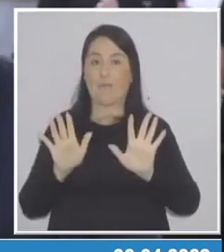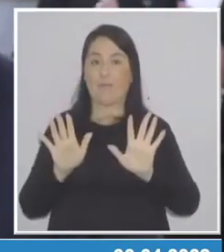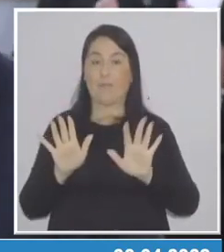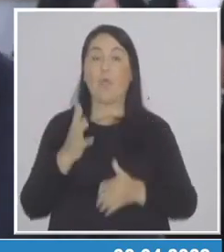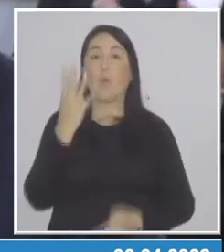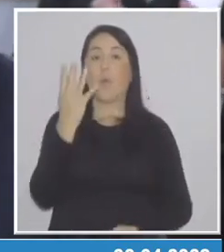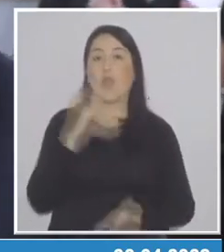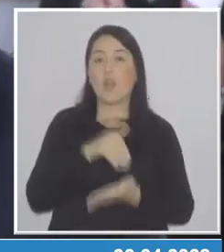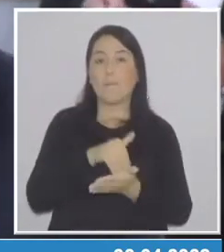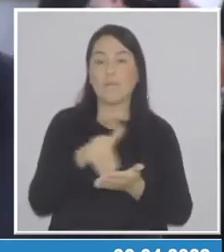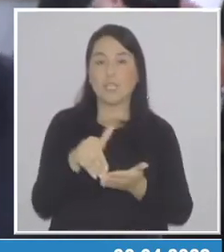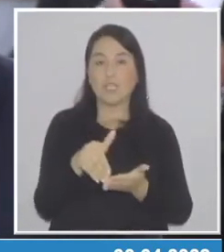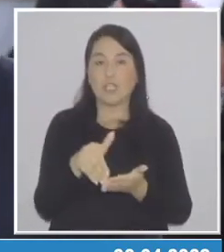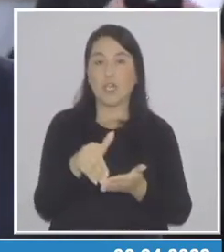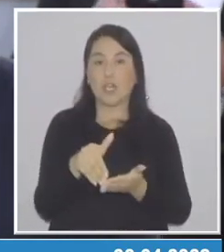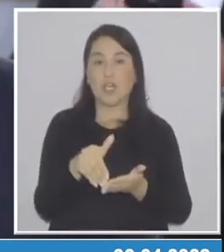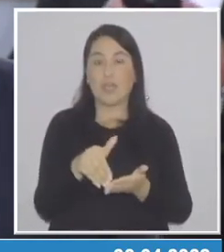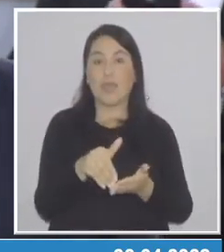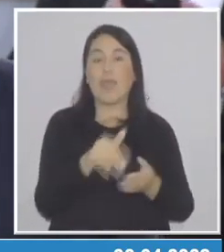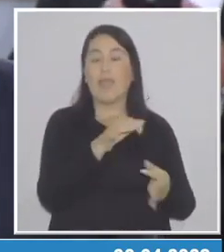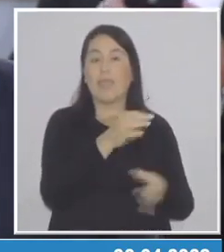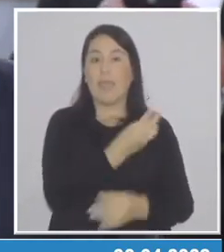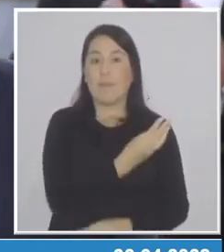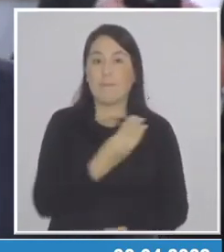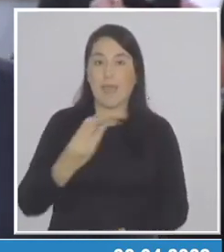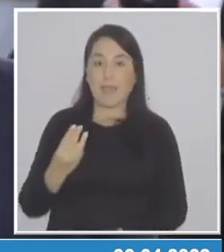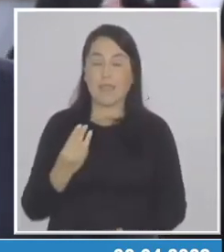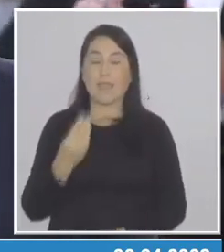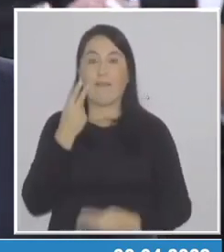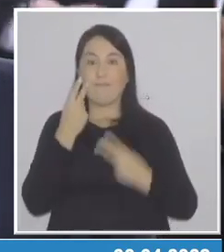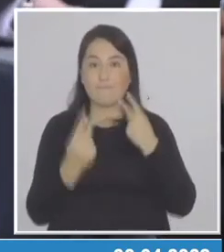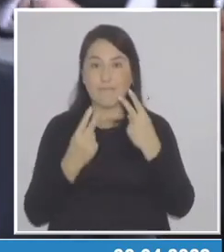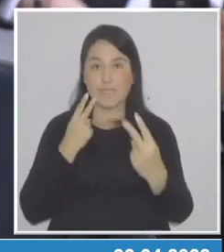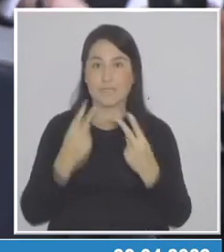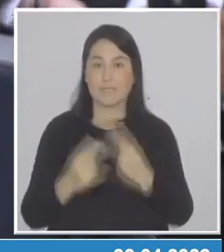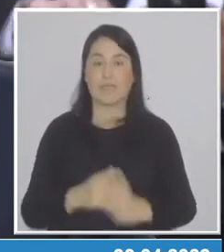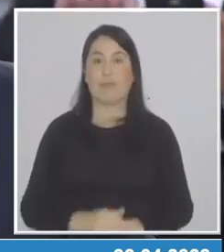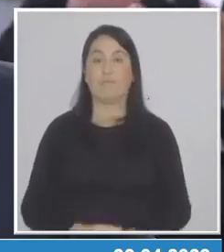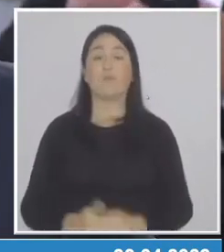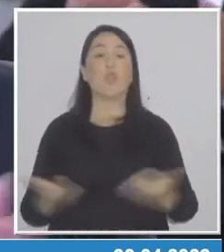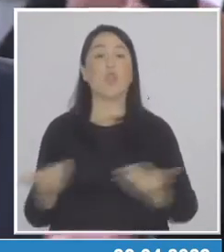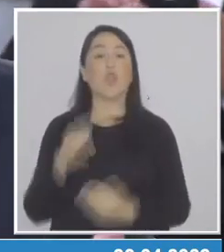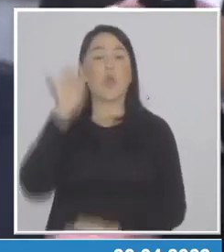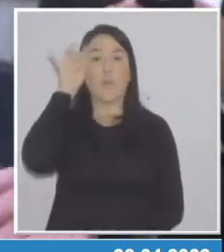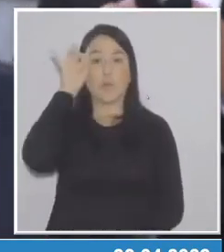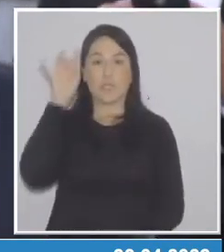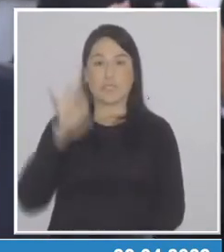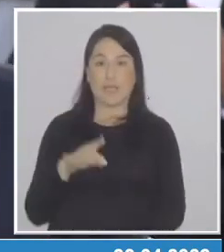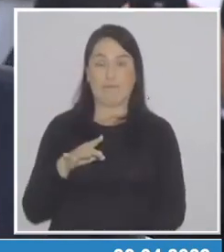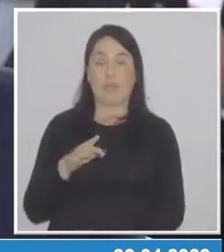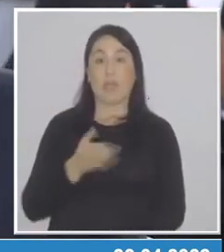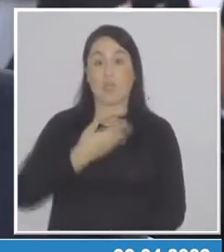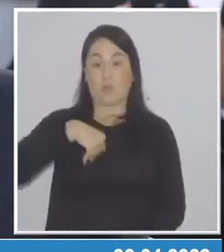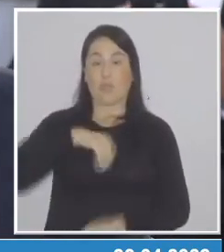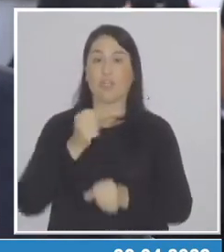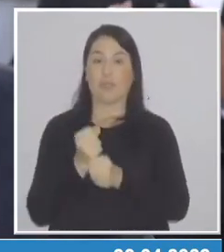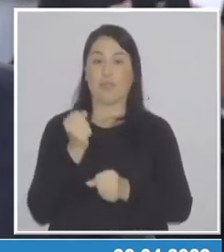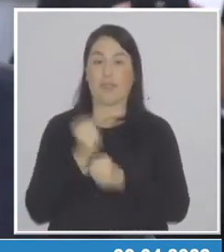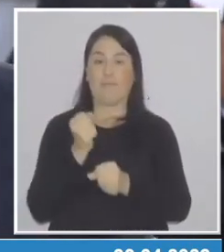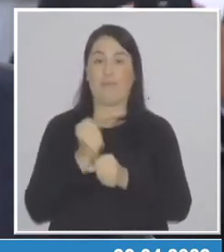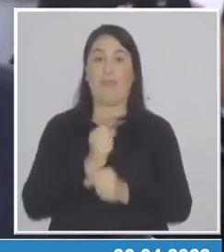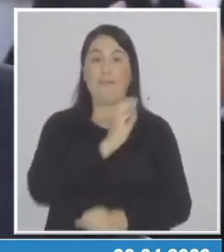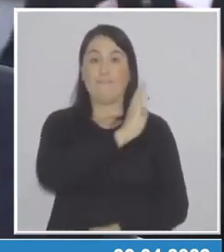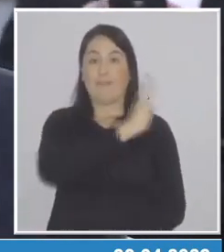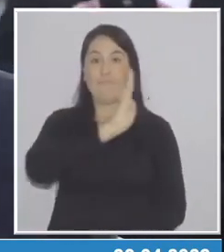millones de páginas vistas. Como saben, y en relación con vuestra labor, la biblioteca ha